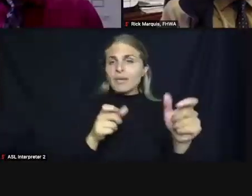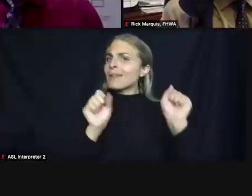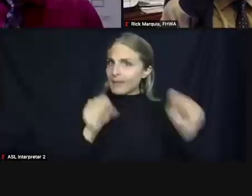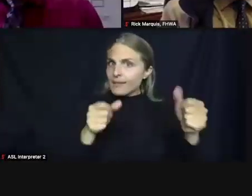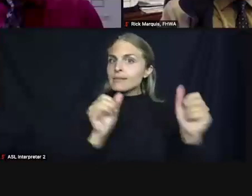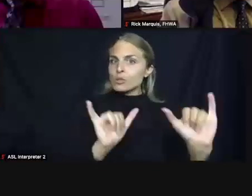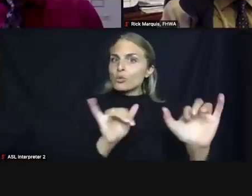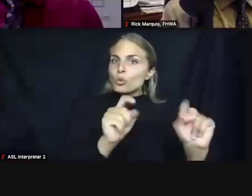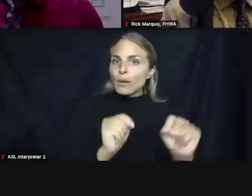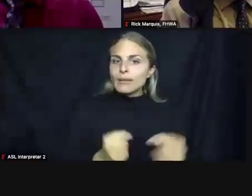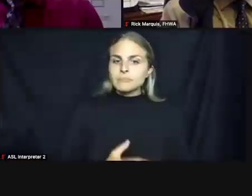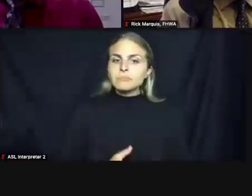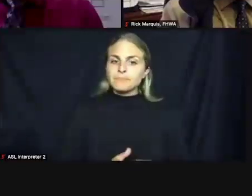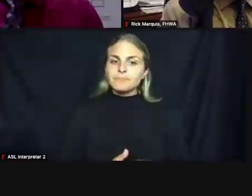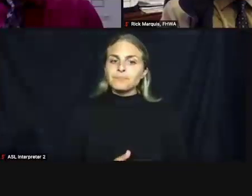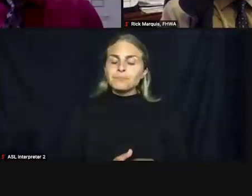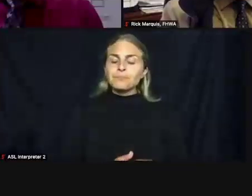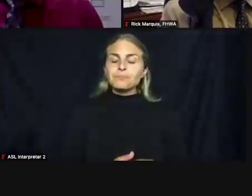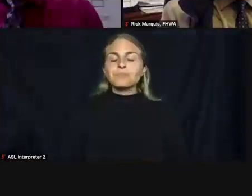puedan hacerlo.